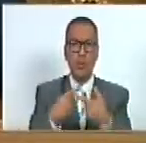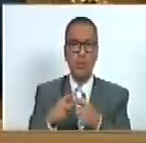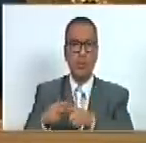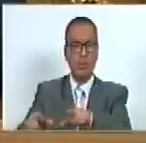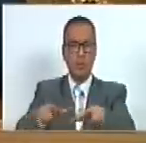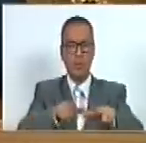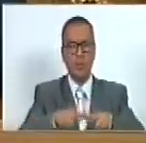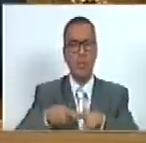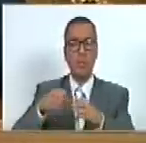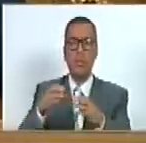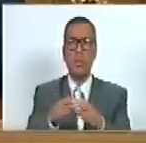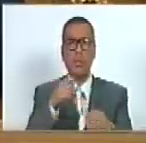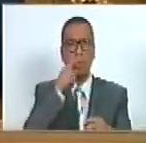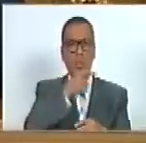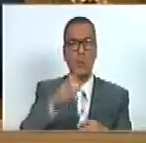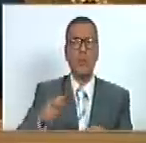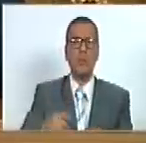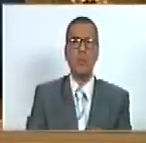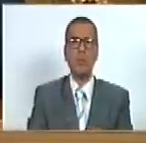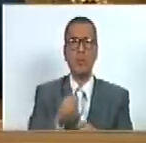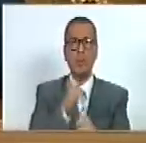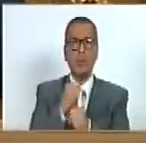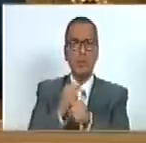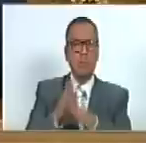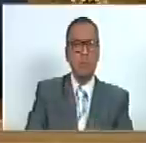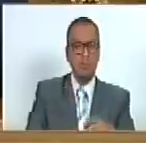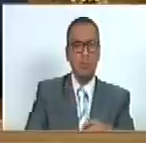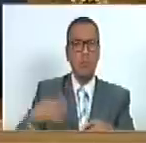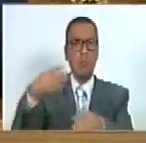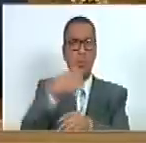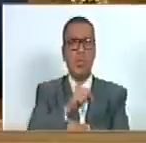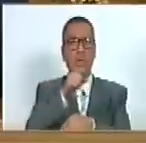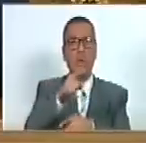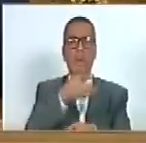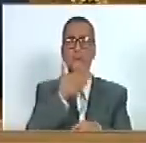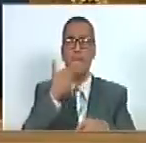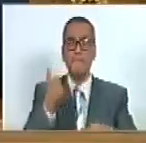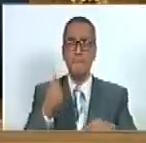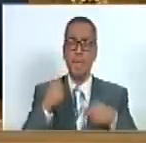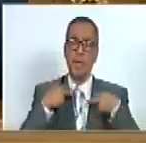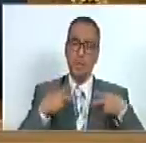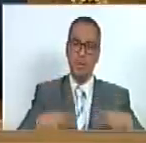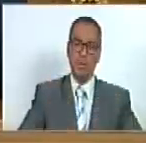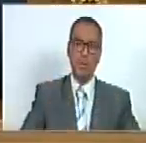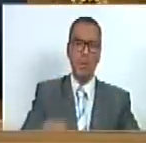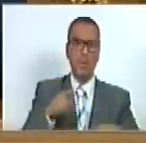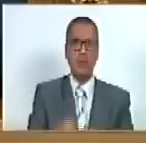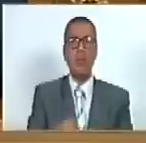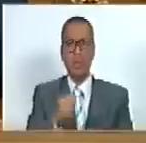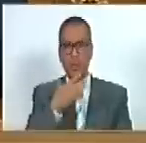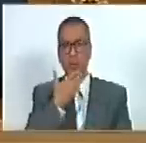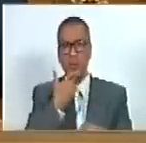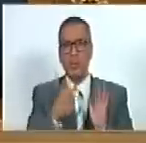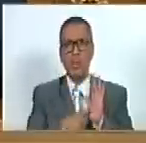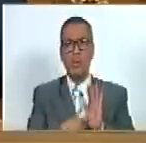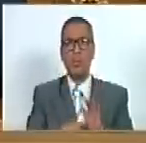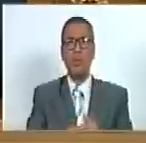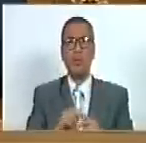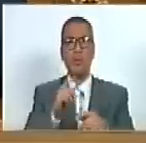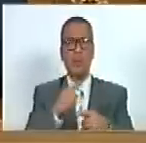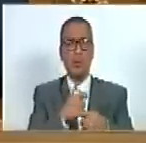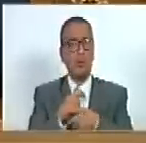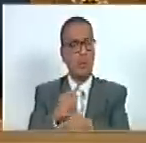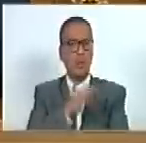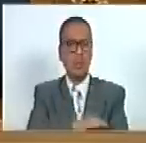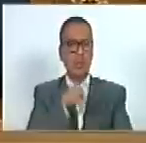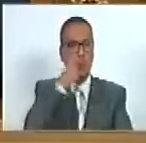sectores populares y la clase obrera para alcanzar una mejor calidad de vida, bienestar y justicia social